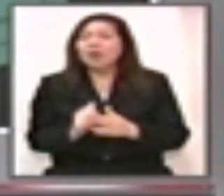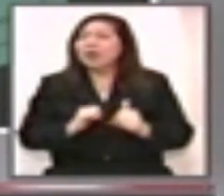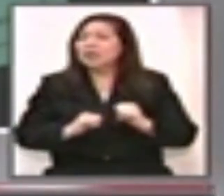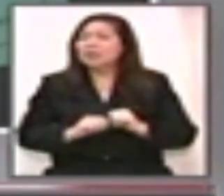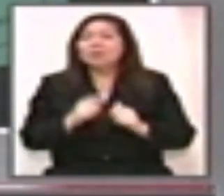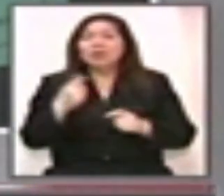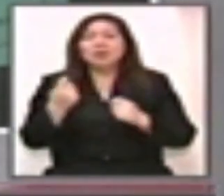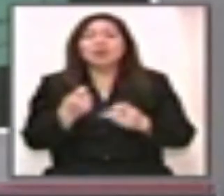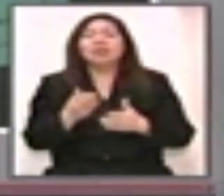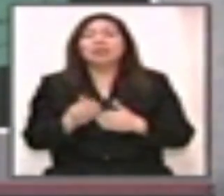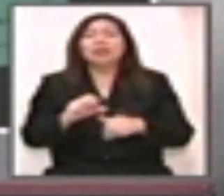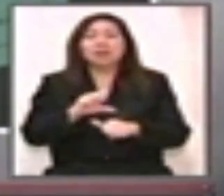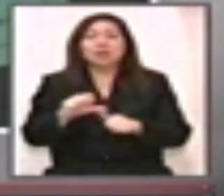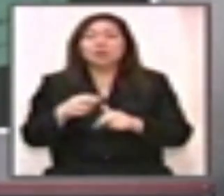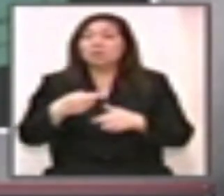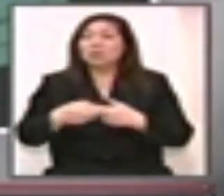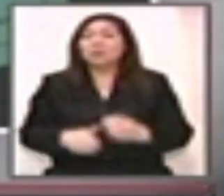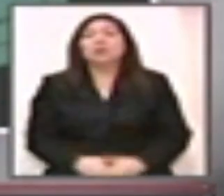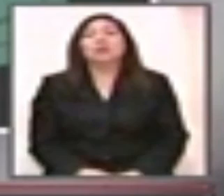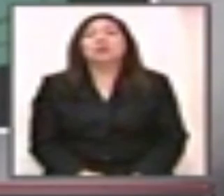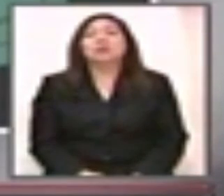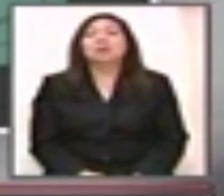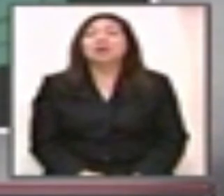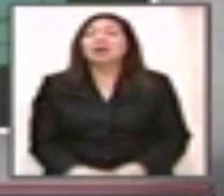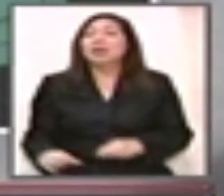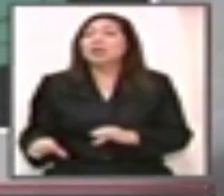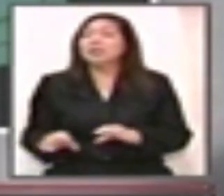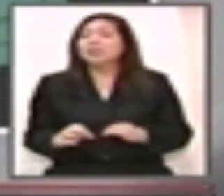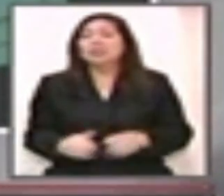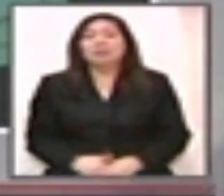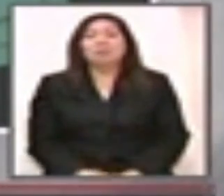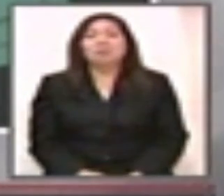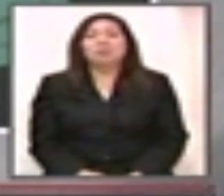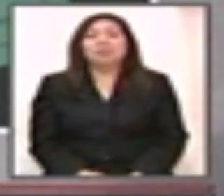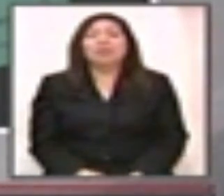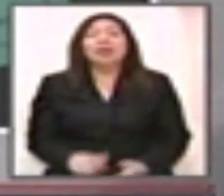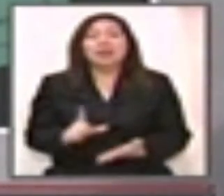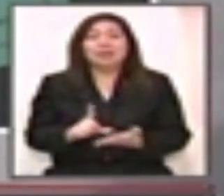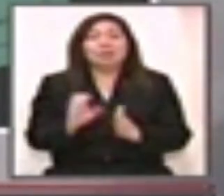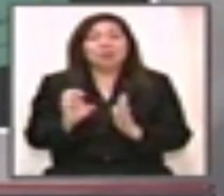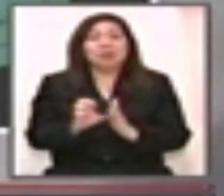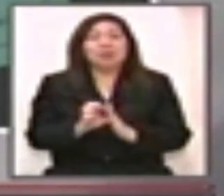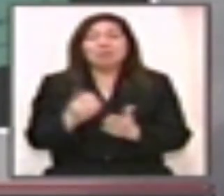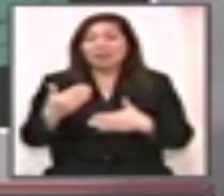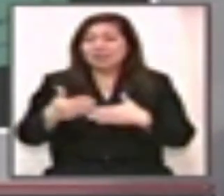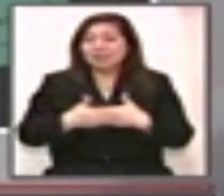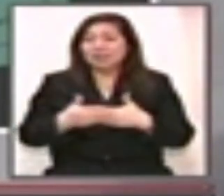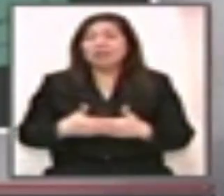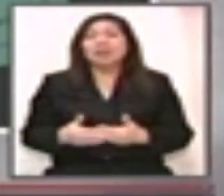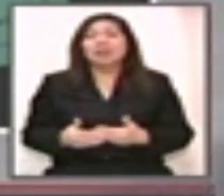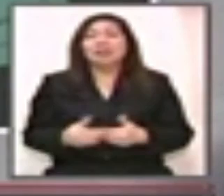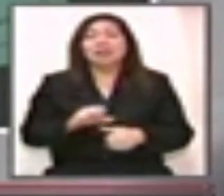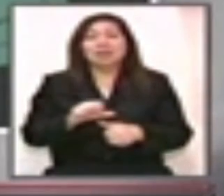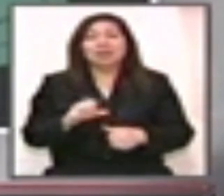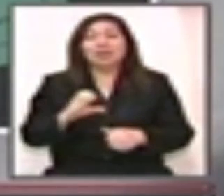actividad turística alrededor de un producto. Lo hicimos en Lima, por ejemplo, acá nomás, en Callahuanca, alrededor